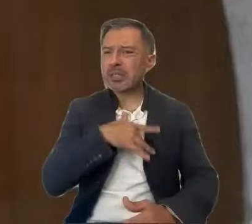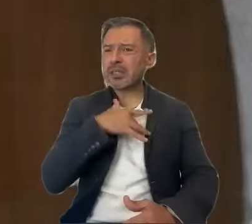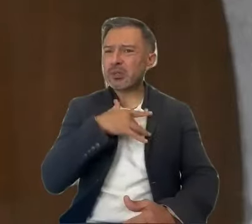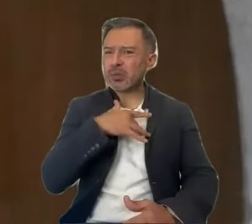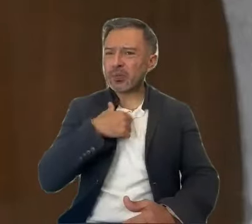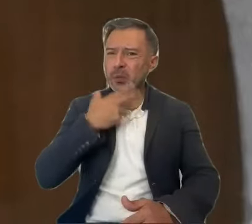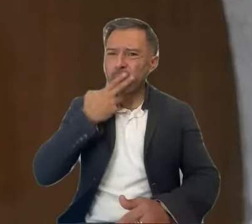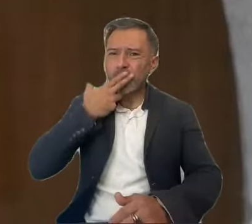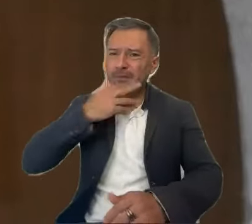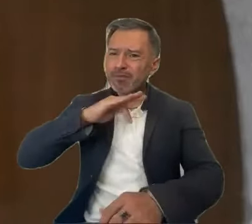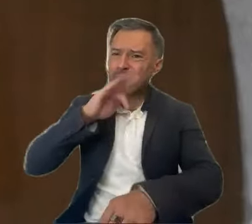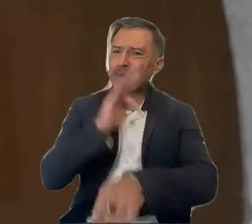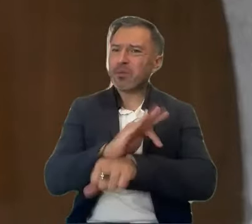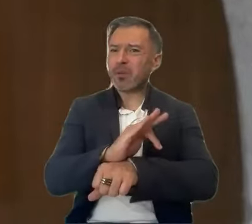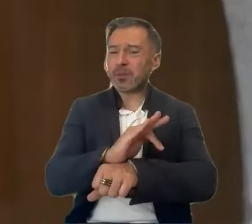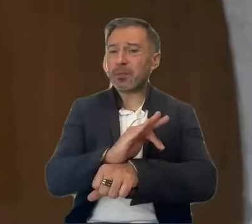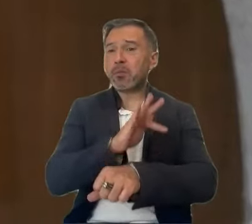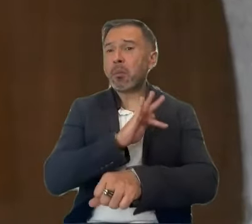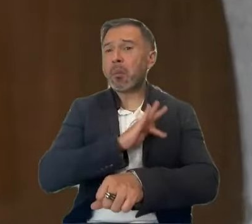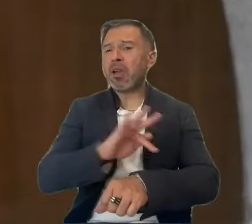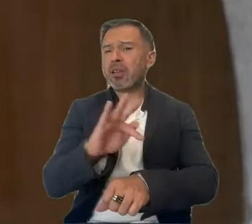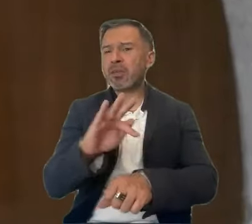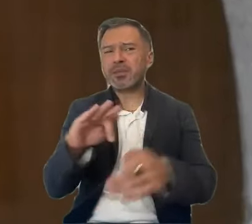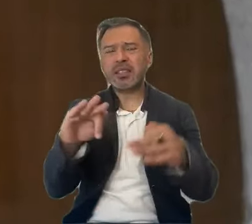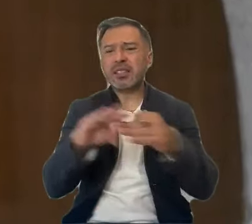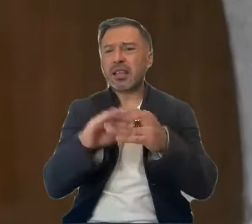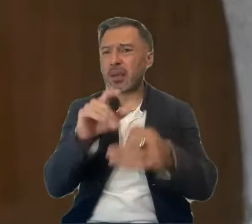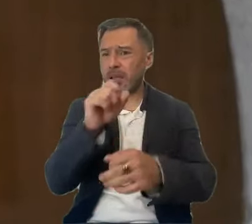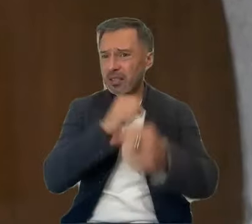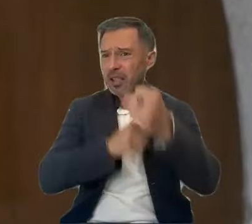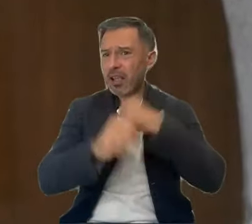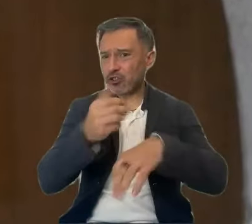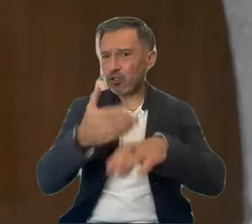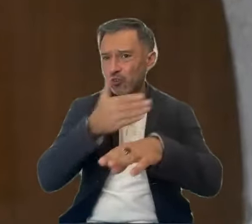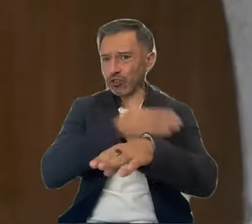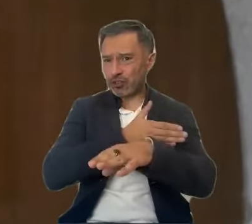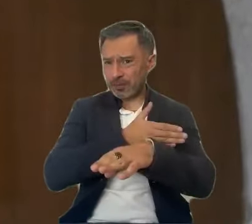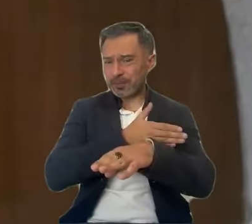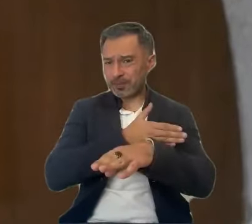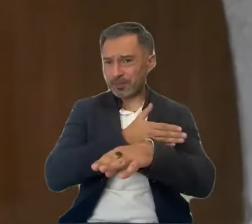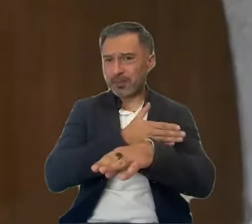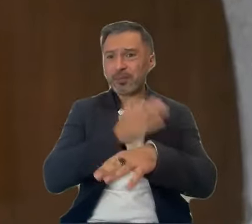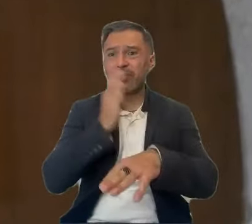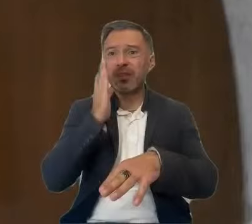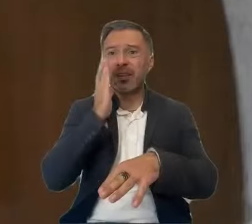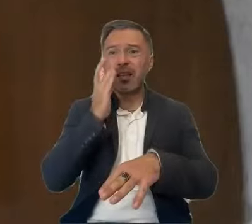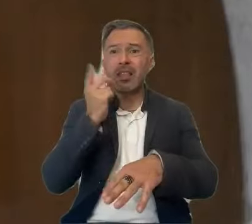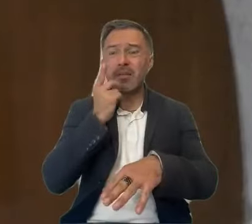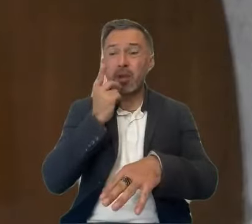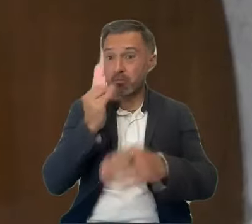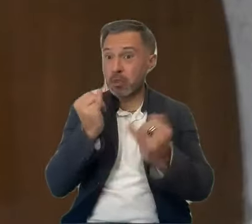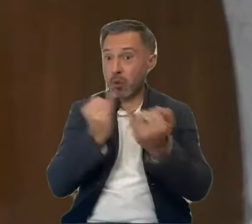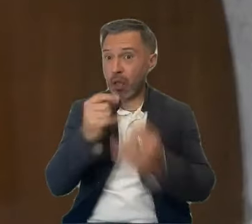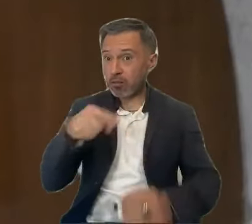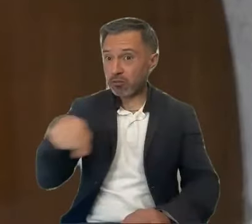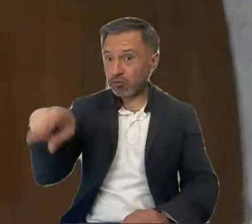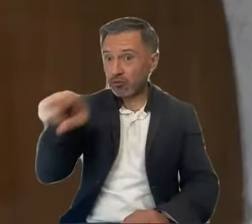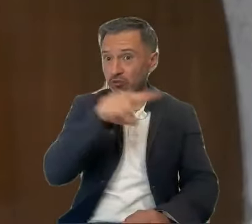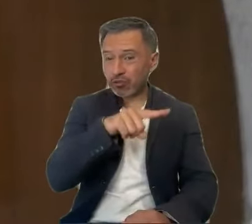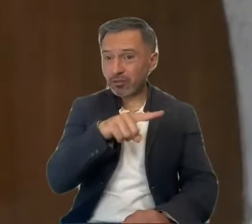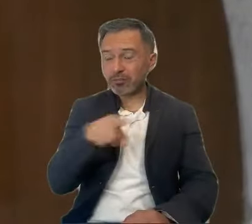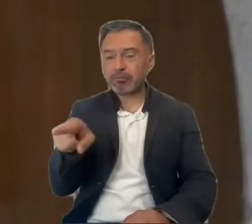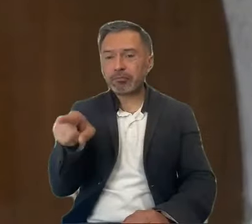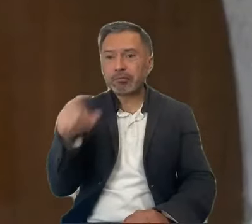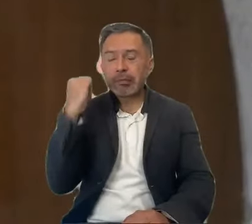años, unos legisladores como nosotros tuvieron una excelente idea